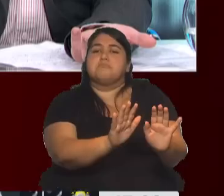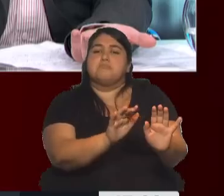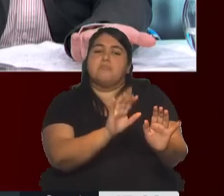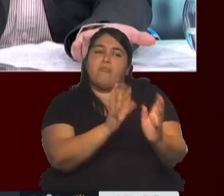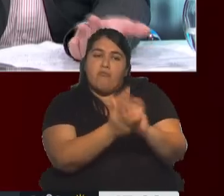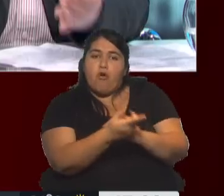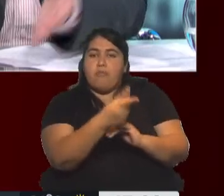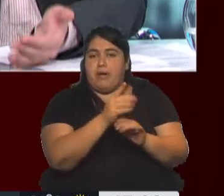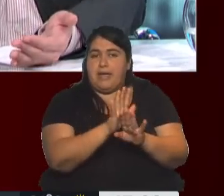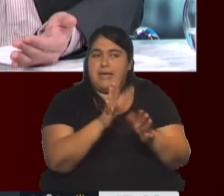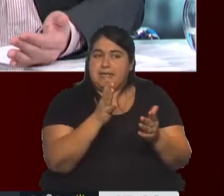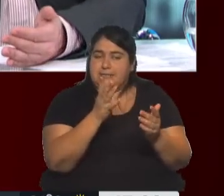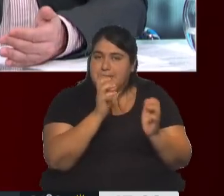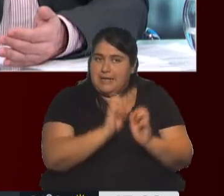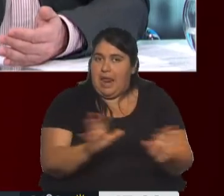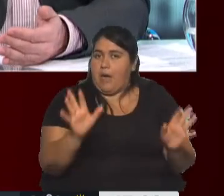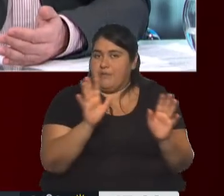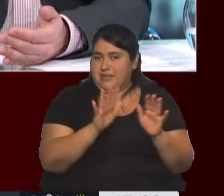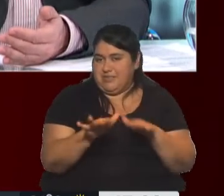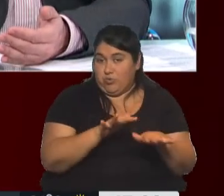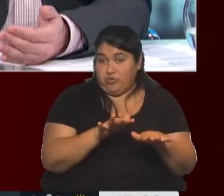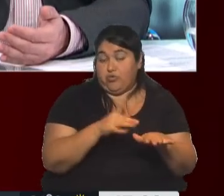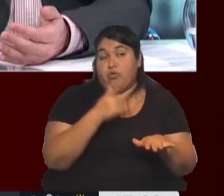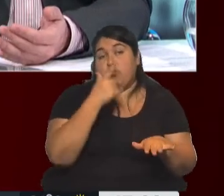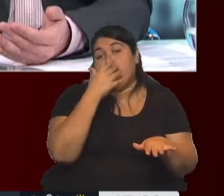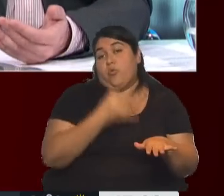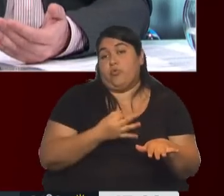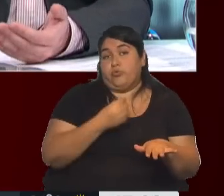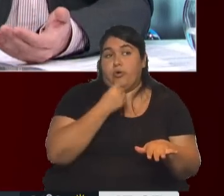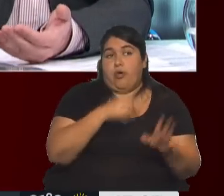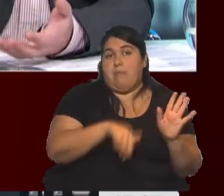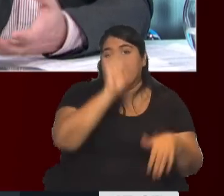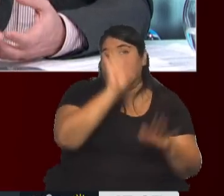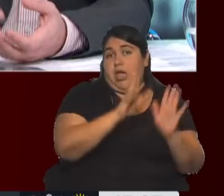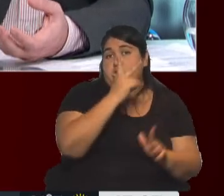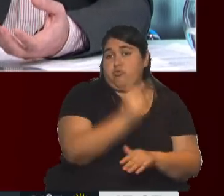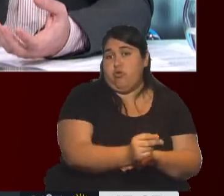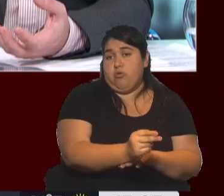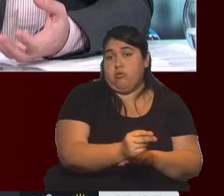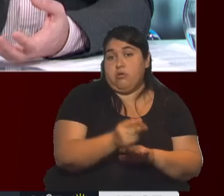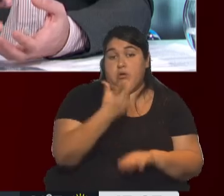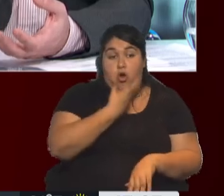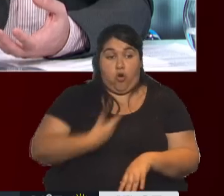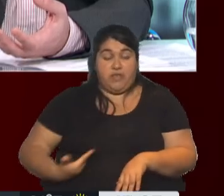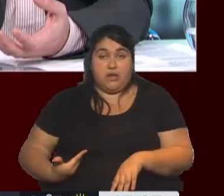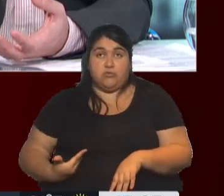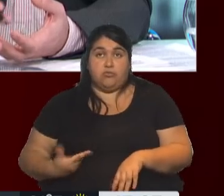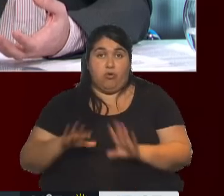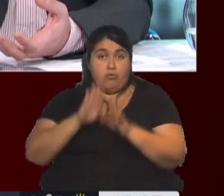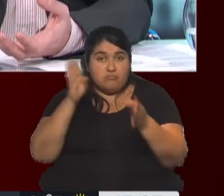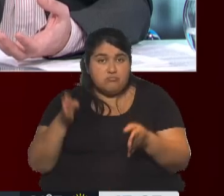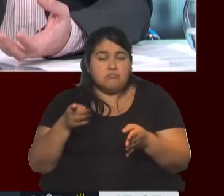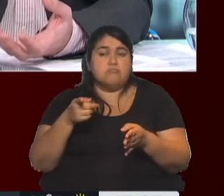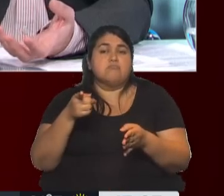como un déficit muy grave y que terminó a partir de la derrota por el no, con un gobierno que es casi una suerte de va en